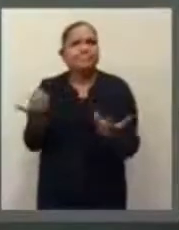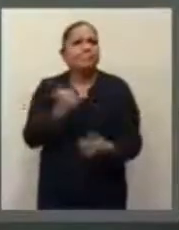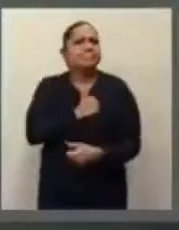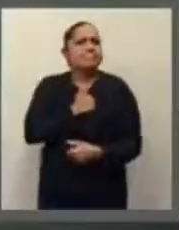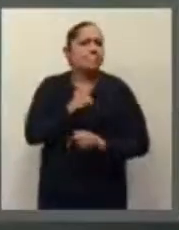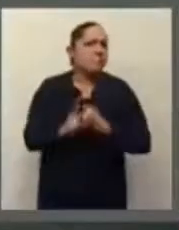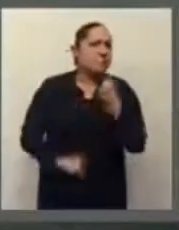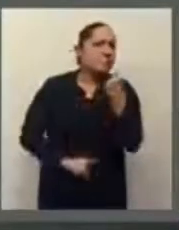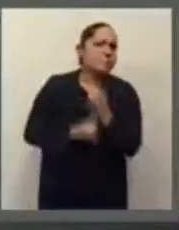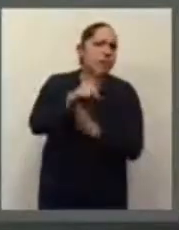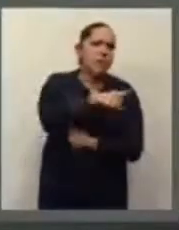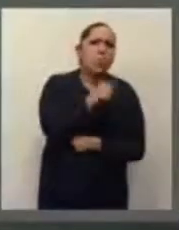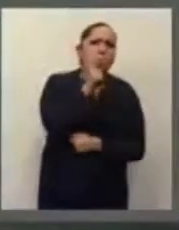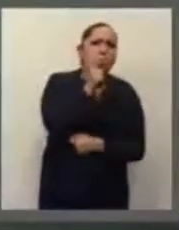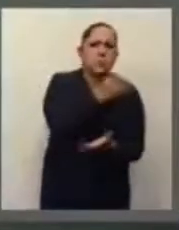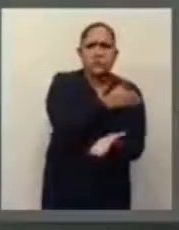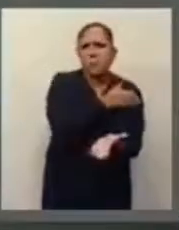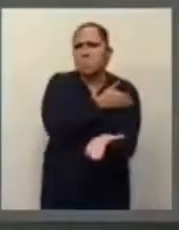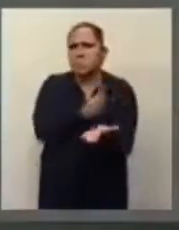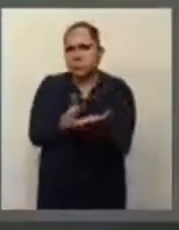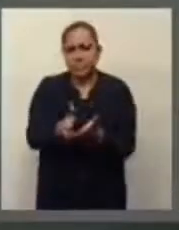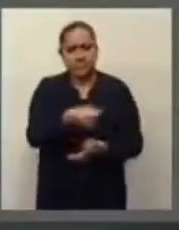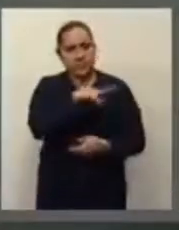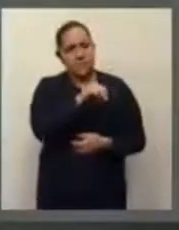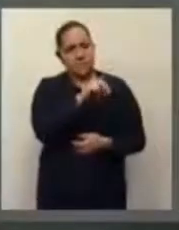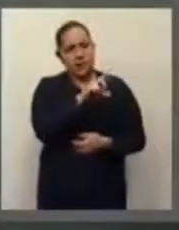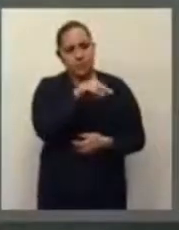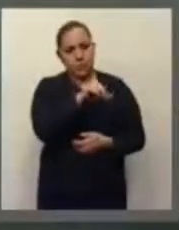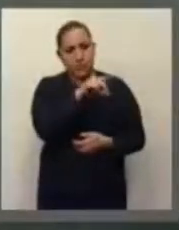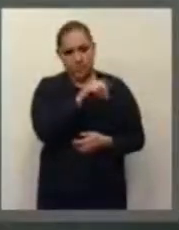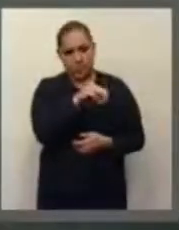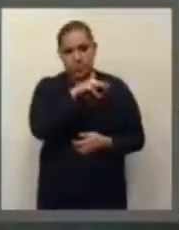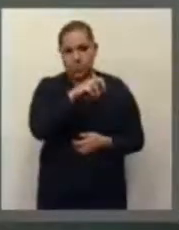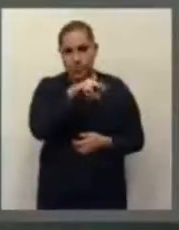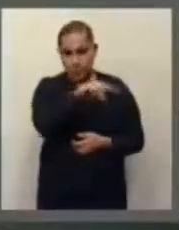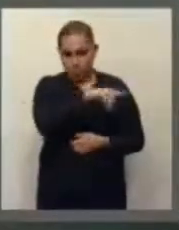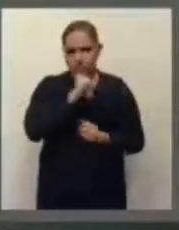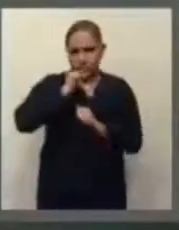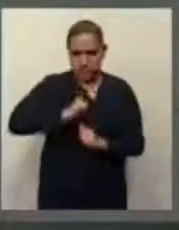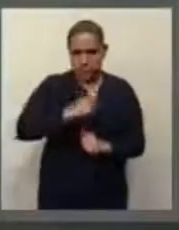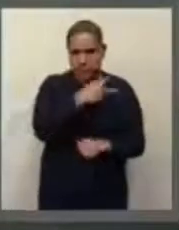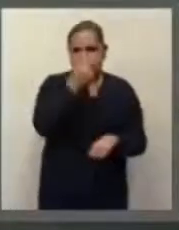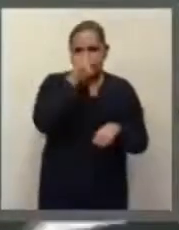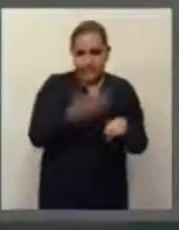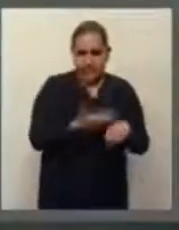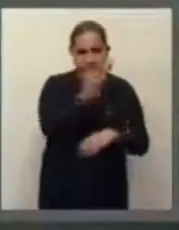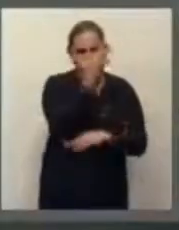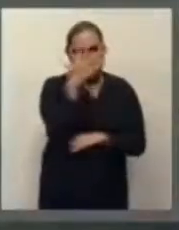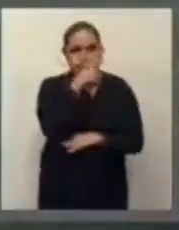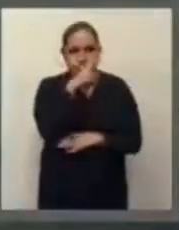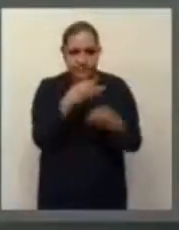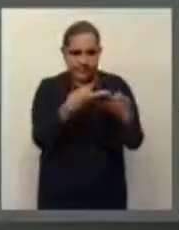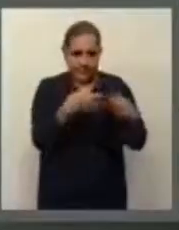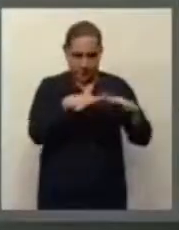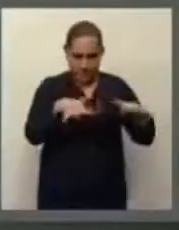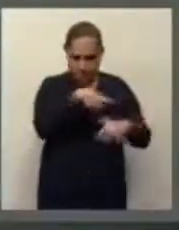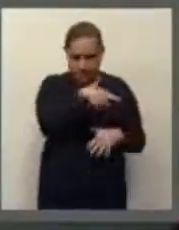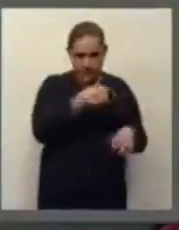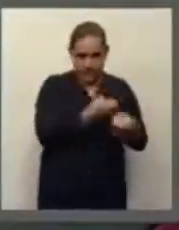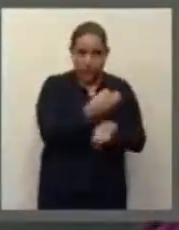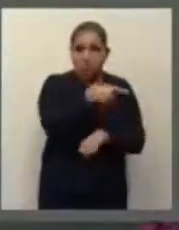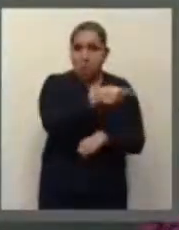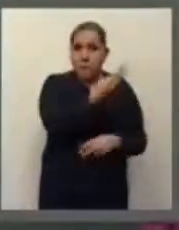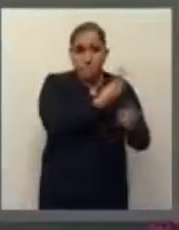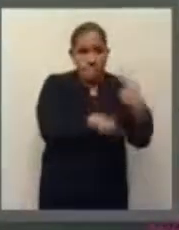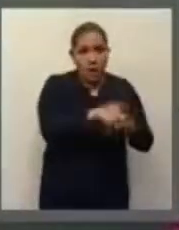Fernando Maldonado Moreno, titular de la Secretaría Estatal de Agua y Medio Ambiente, se apersonó en dicha comunidad con alrededor de 100 elementos de